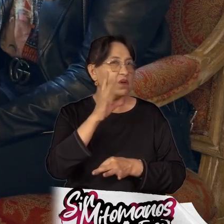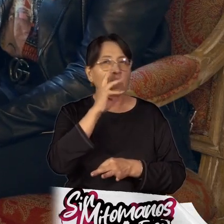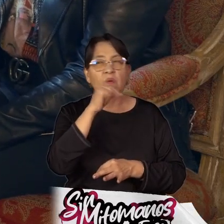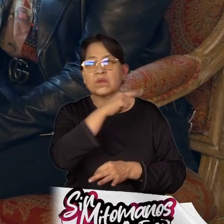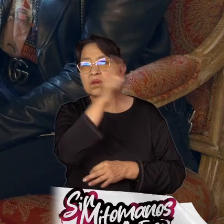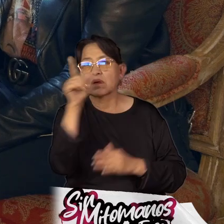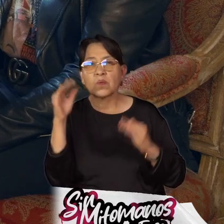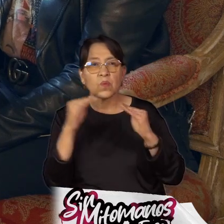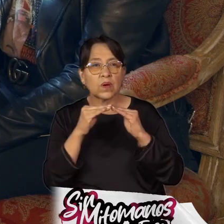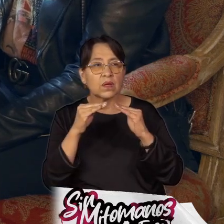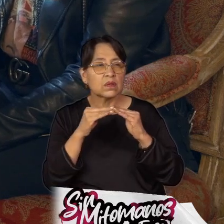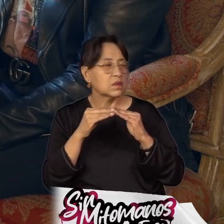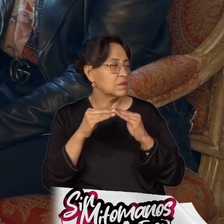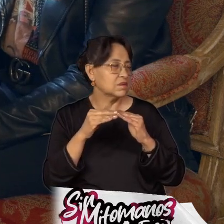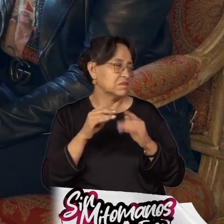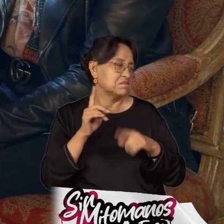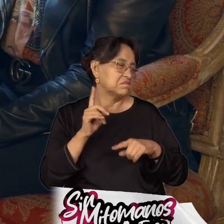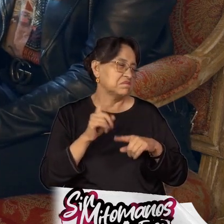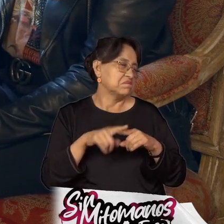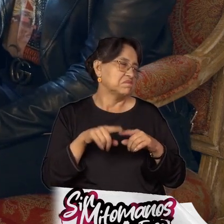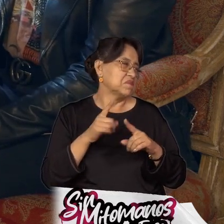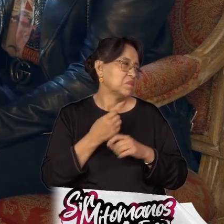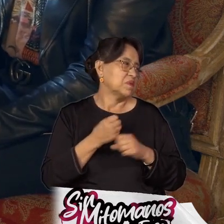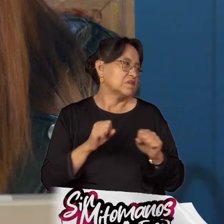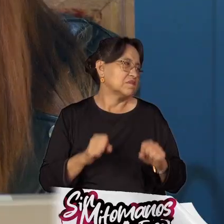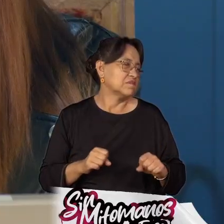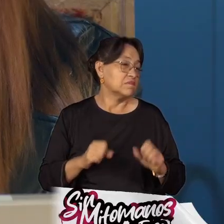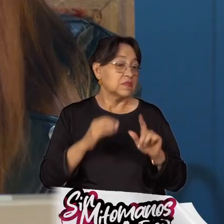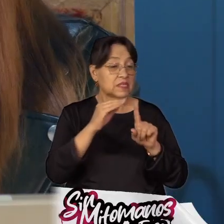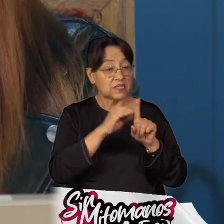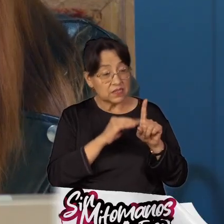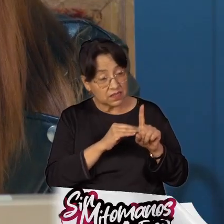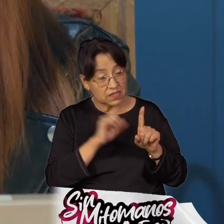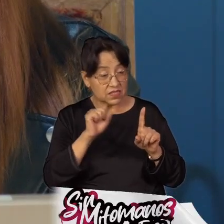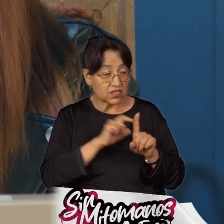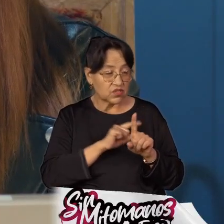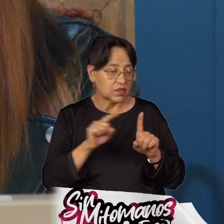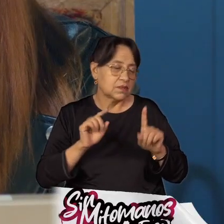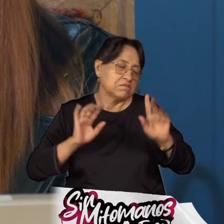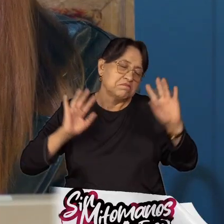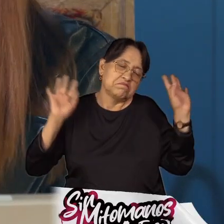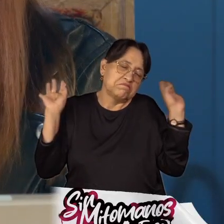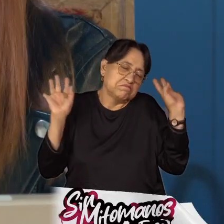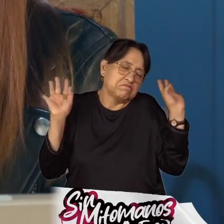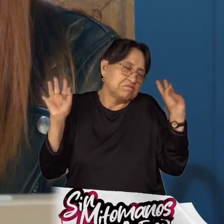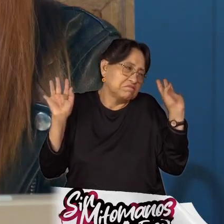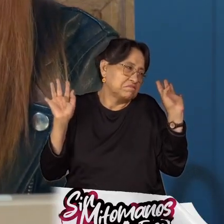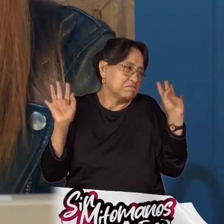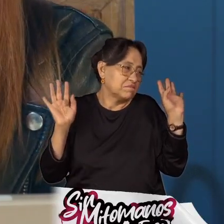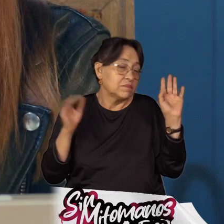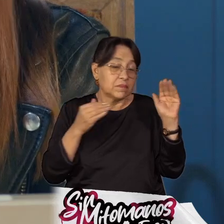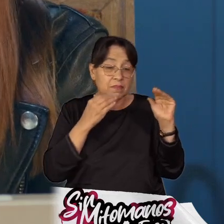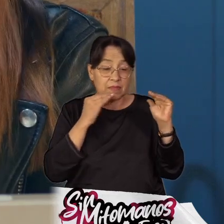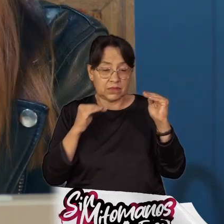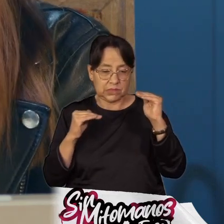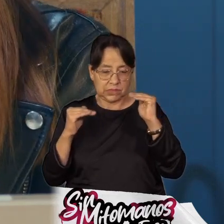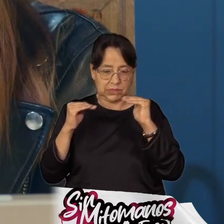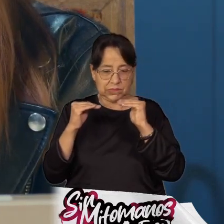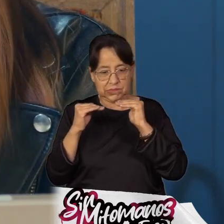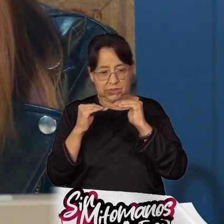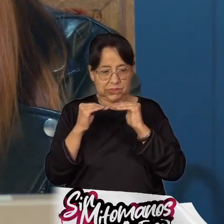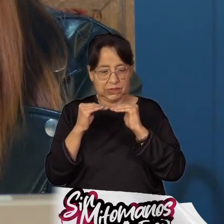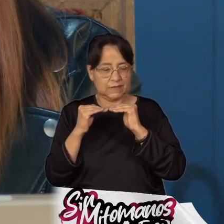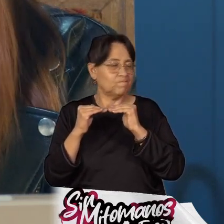porque no hay otra igualdad que se vaya a poder ver si hay o no hay estratos sociales. Sí. Queremos propender por una